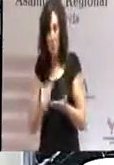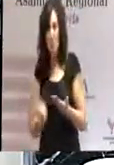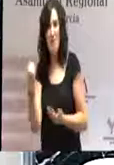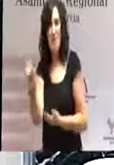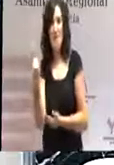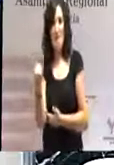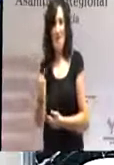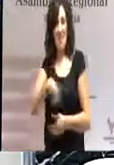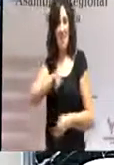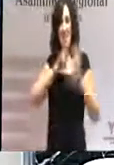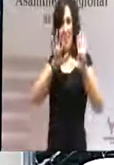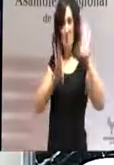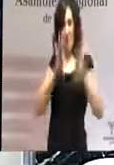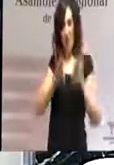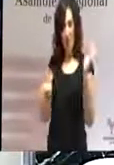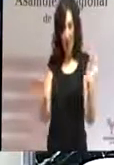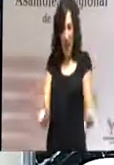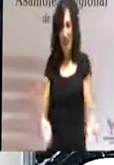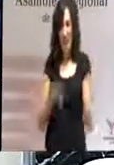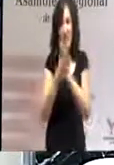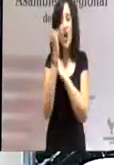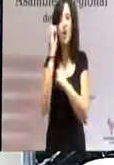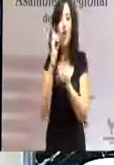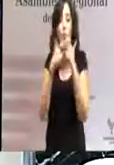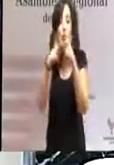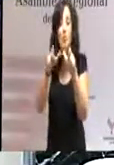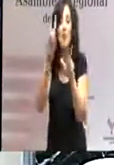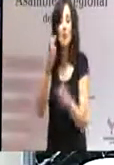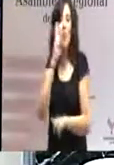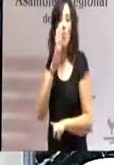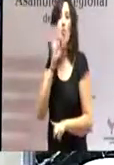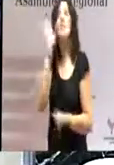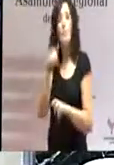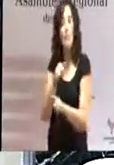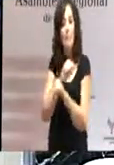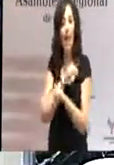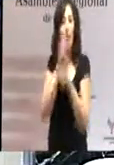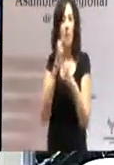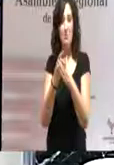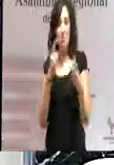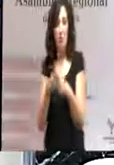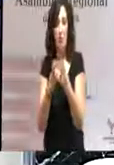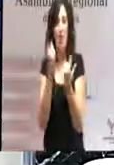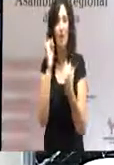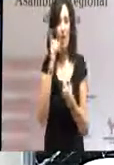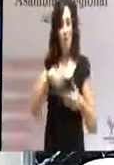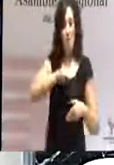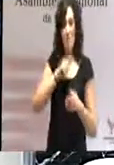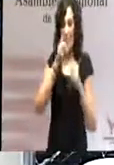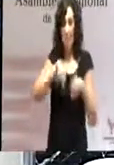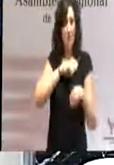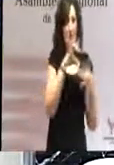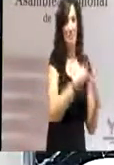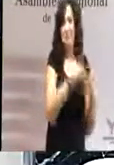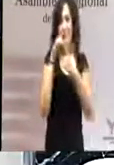10% de nada. Solamente en este deshonroso campo y en el de la tasa de paro y exclusión social lideramos el ranking